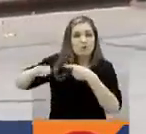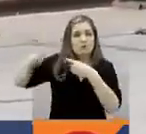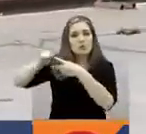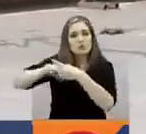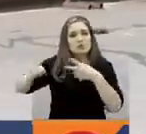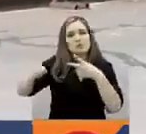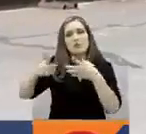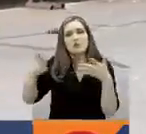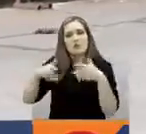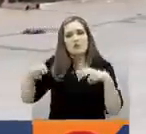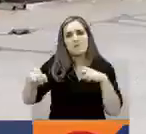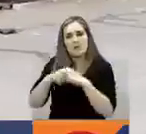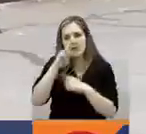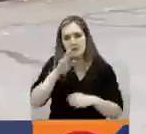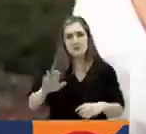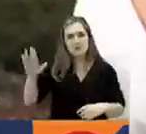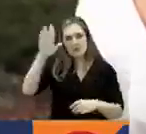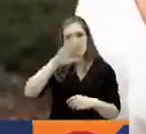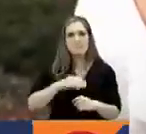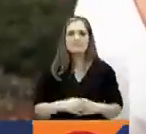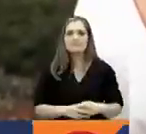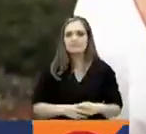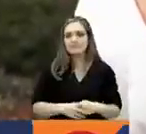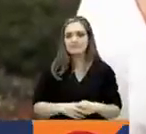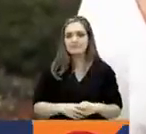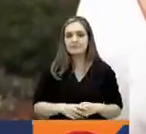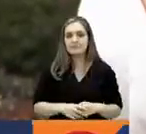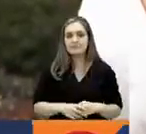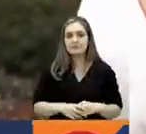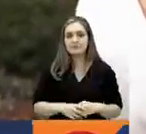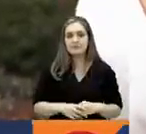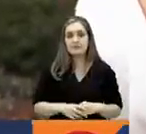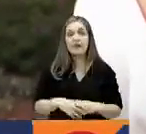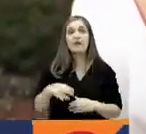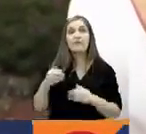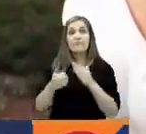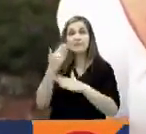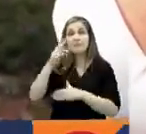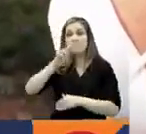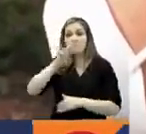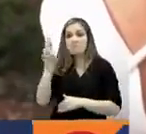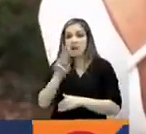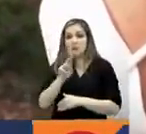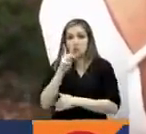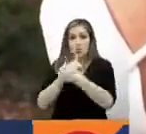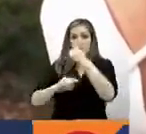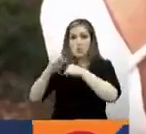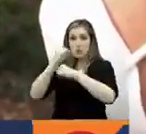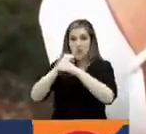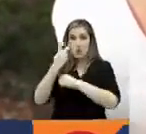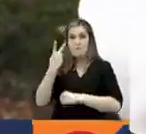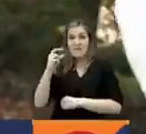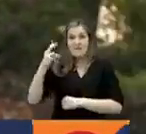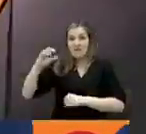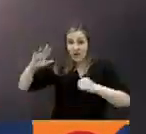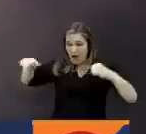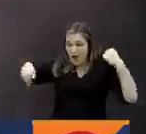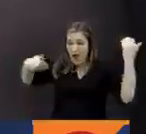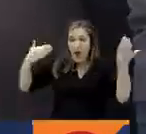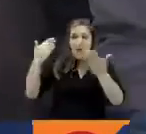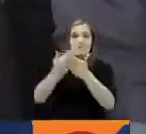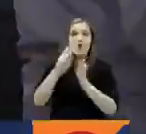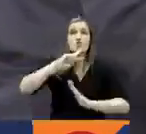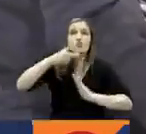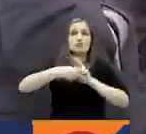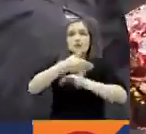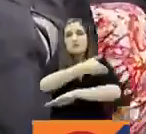el Parque Nacional. En marzo del 2020, atendiendo a la comunidad en Mera. Son más de 2.000 millones de pesos que se han destinado para ellos.